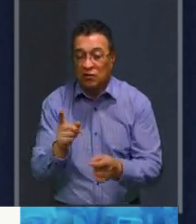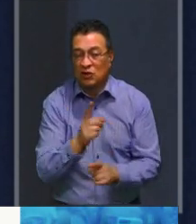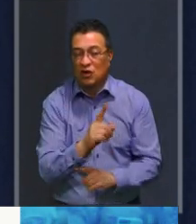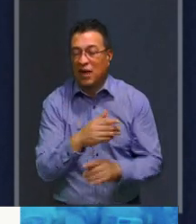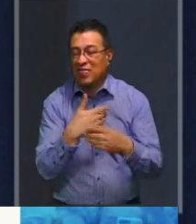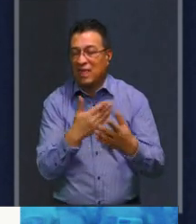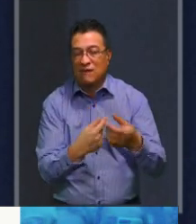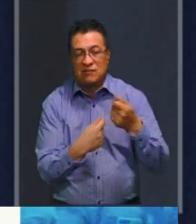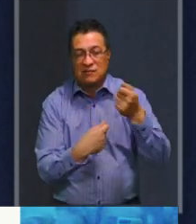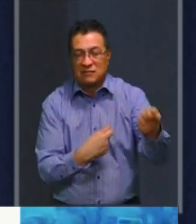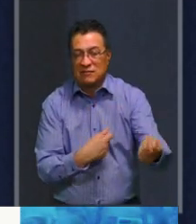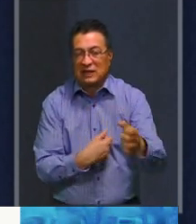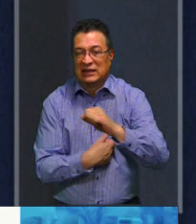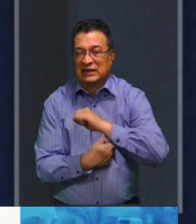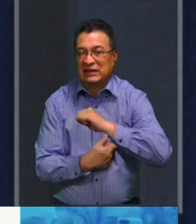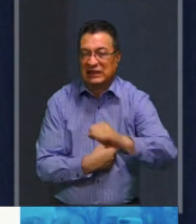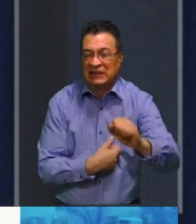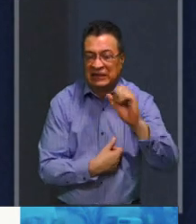solo centavo.